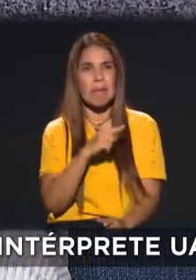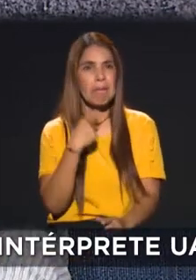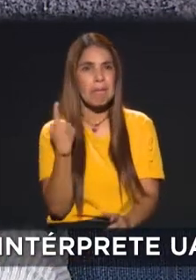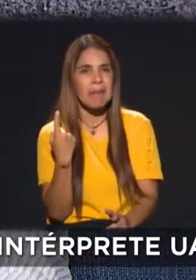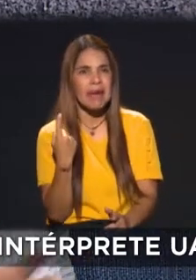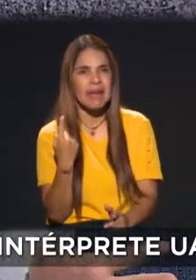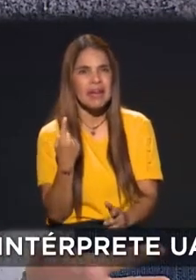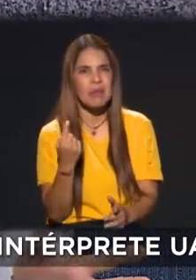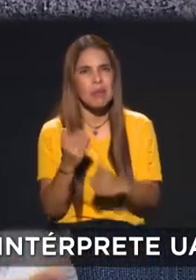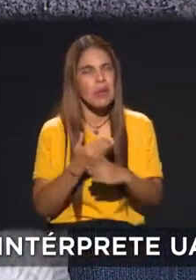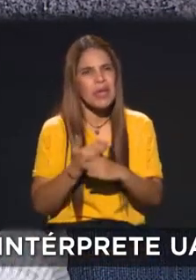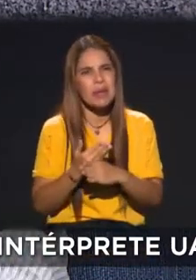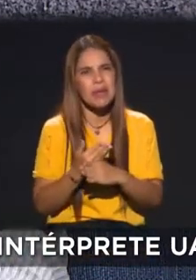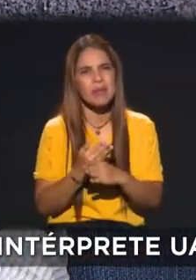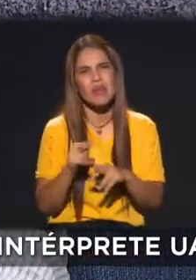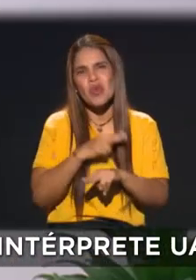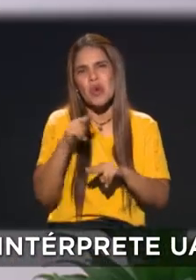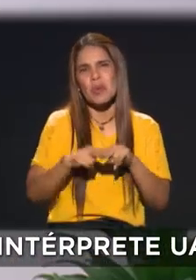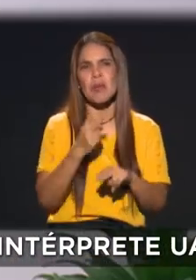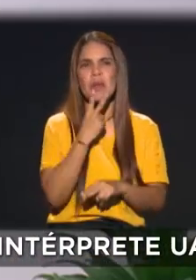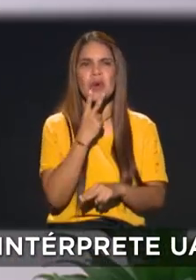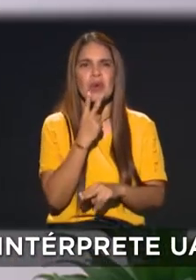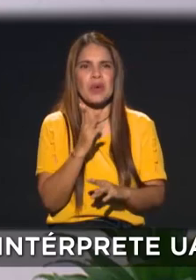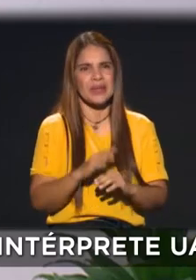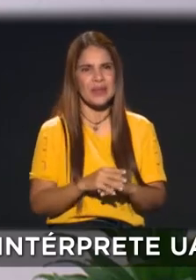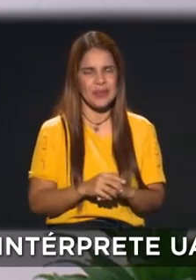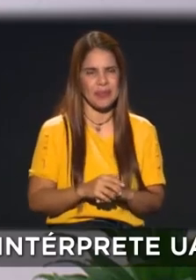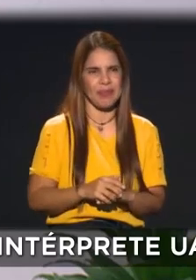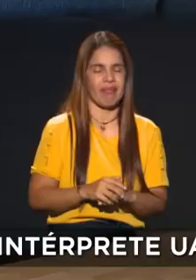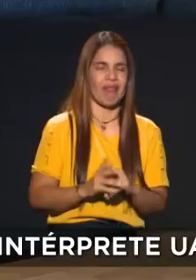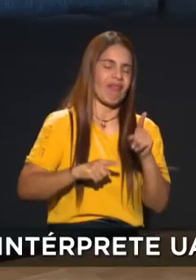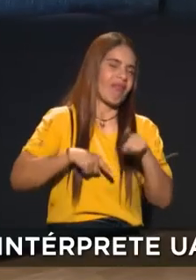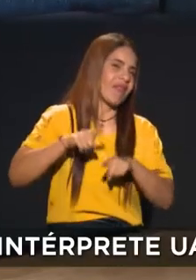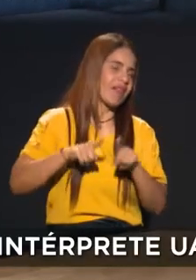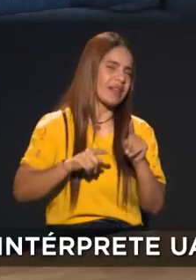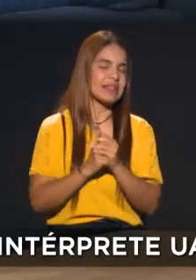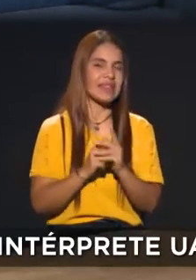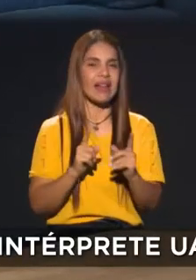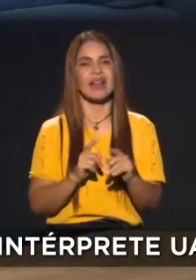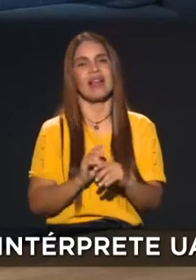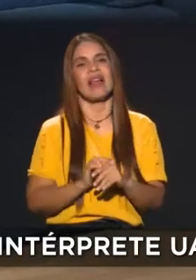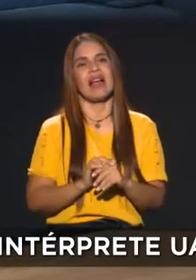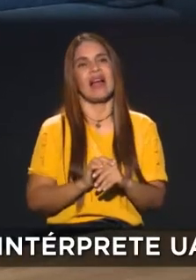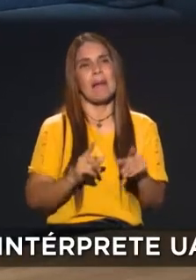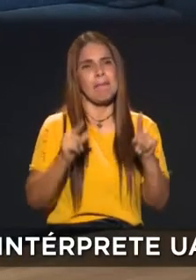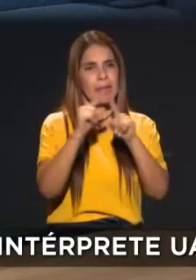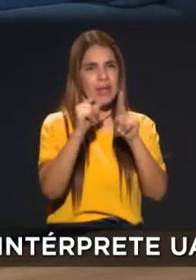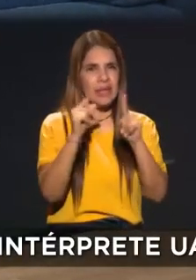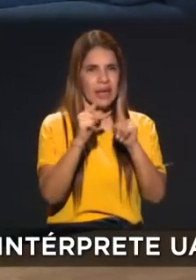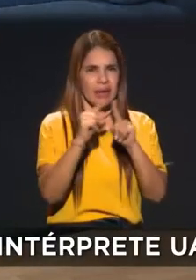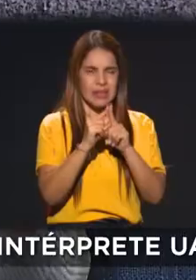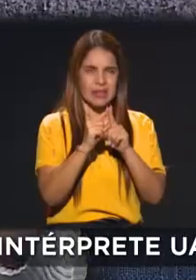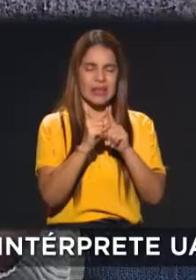o qué? Entonces, son expresiones muy comunes. A veces, por ejemplo, uno se encuentra que incluso palabras